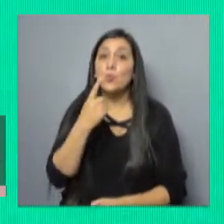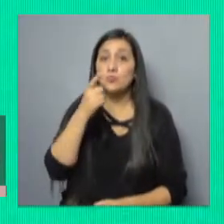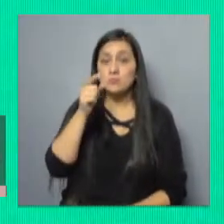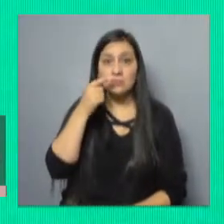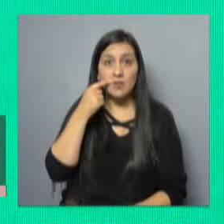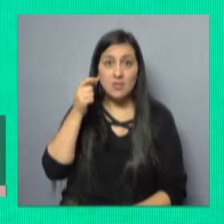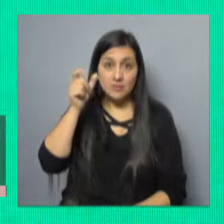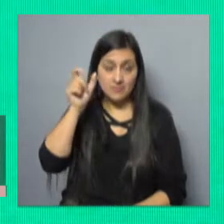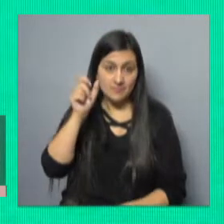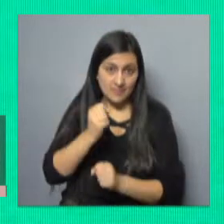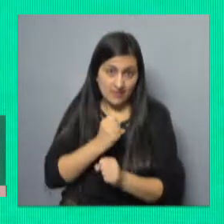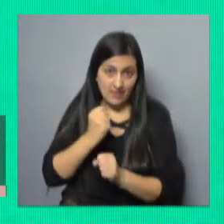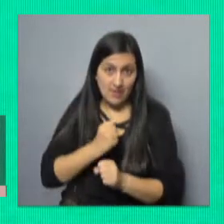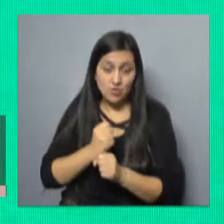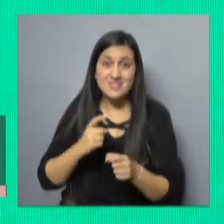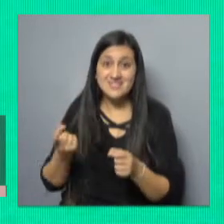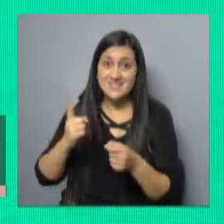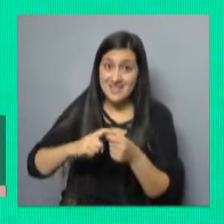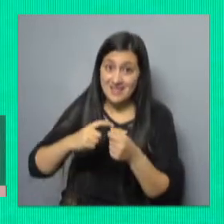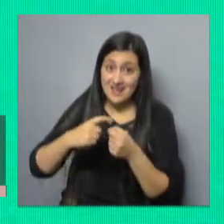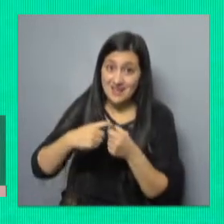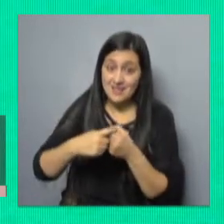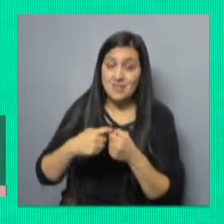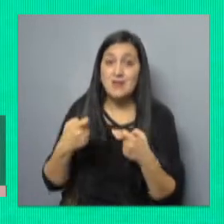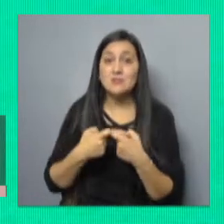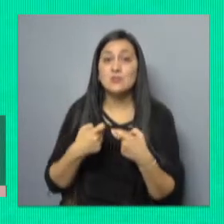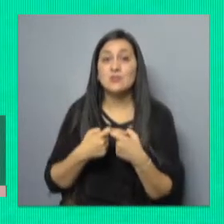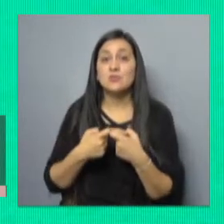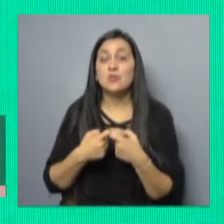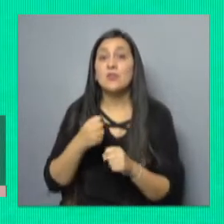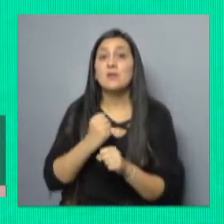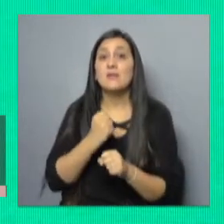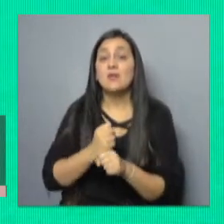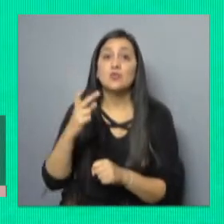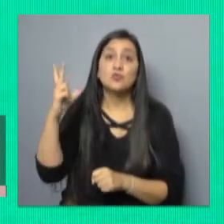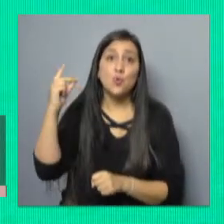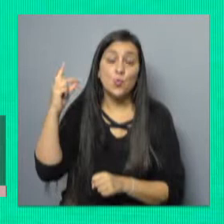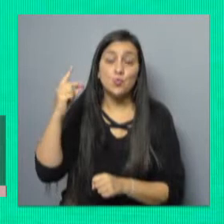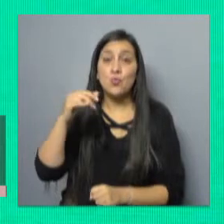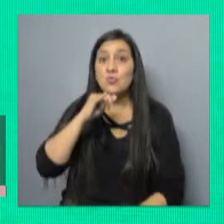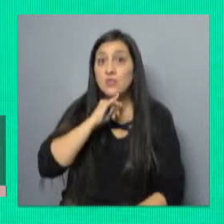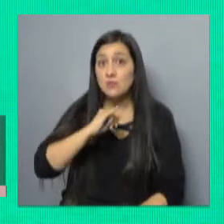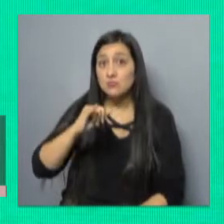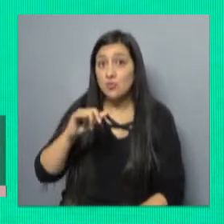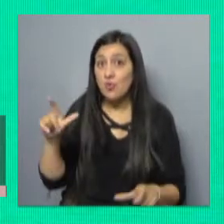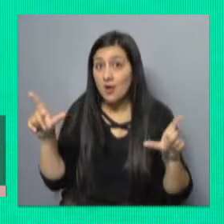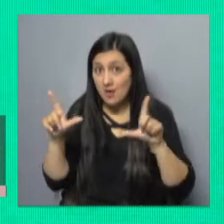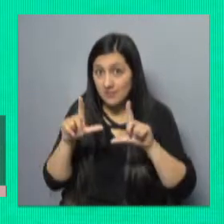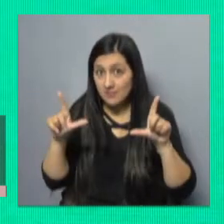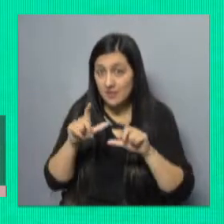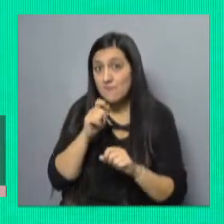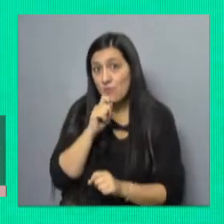sindicalizado de un sindicalista de la asociación de trabajadores de u2 denunció en el noticiero que